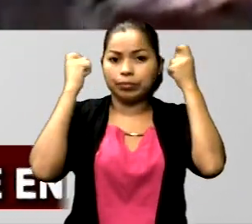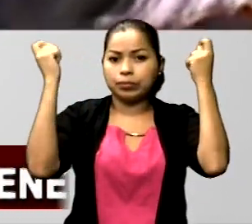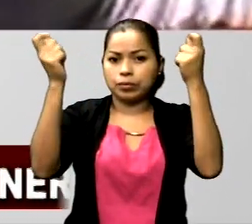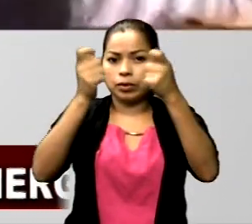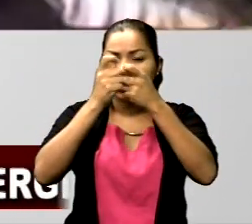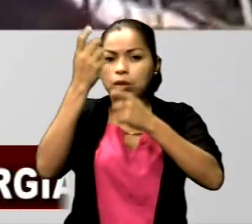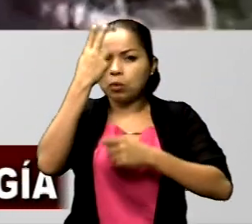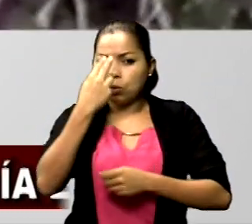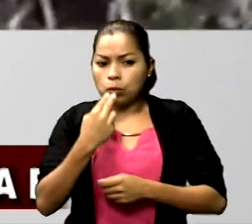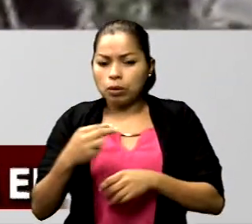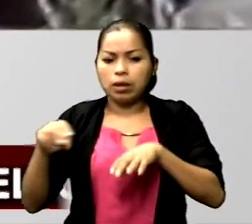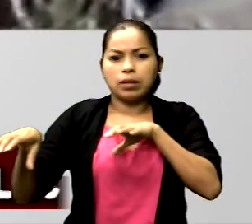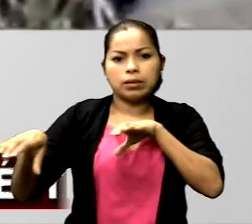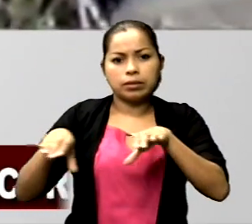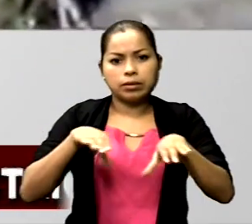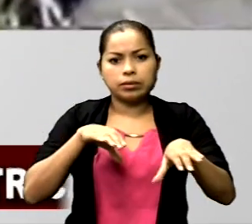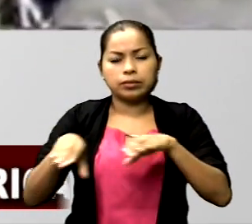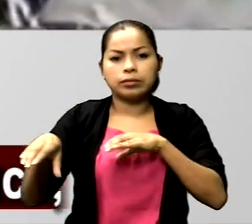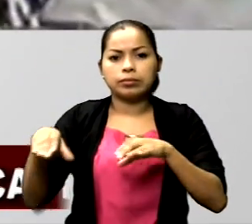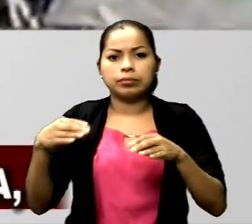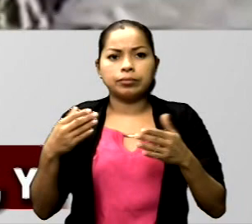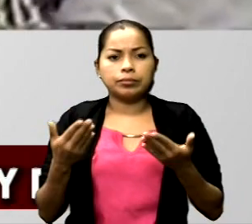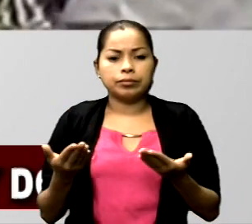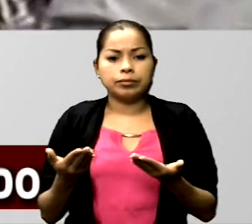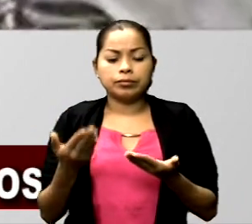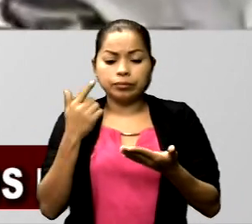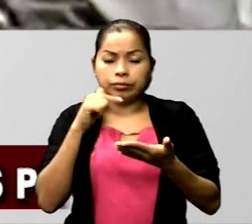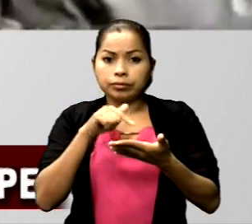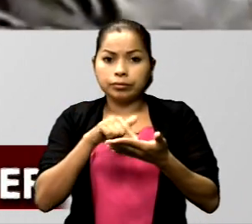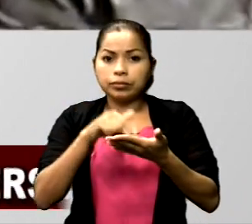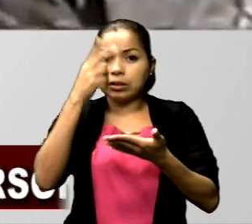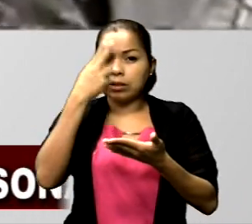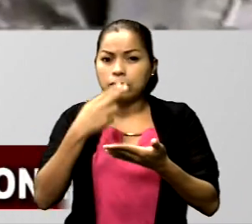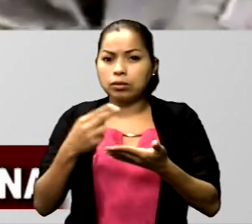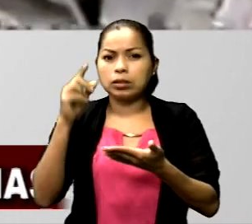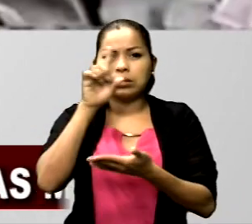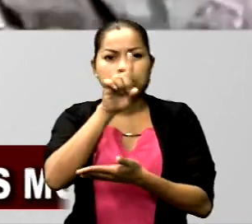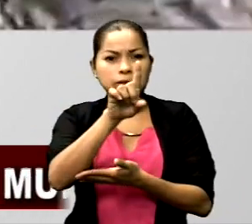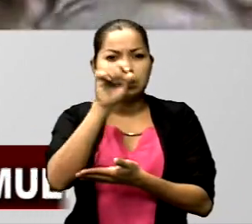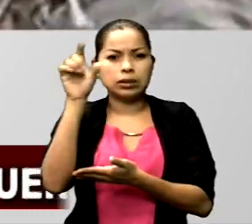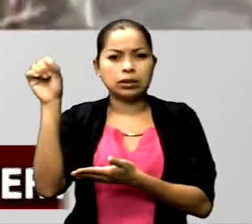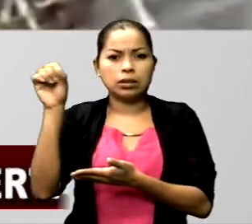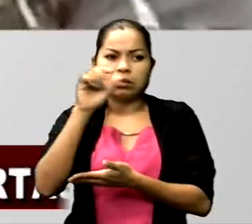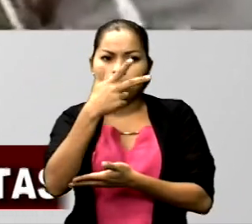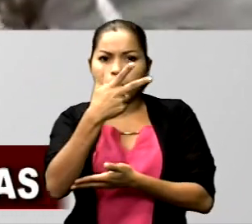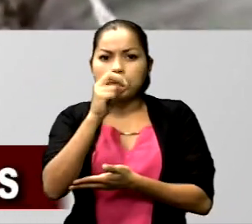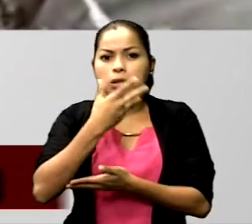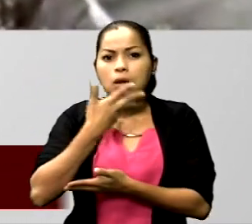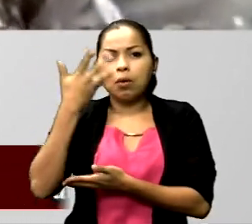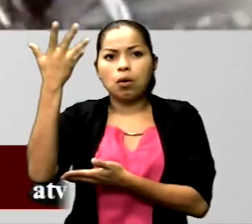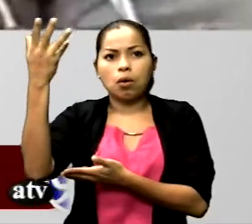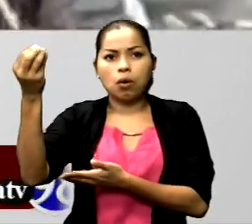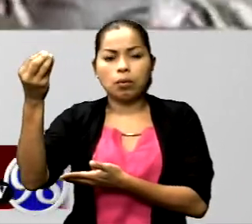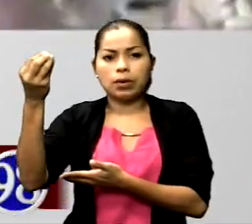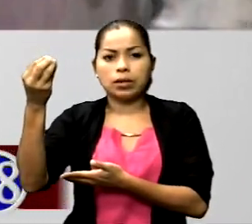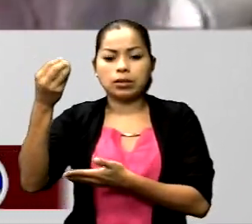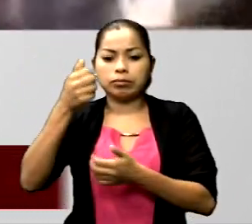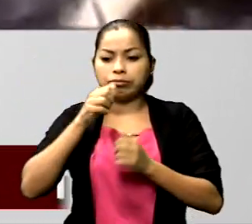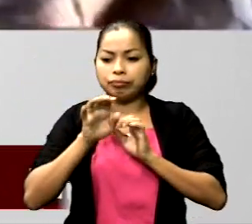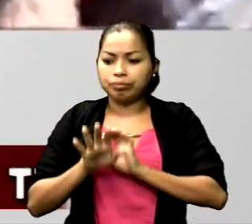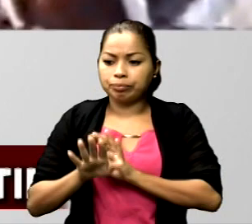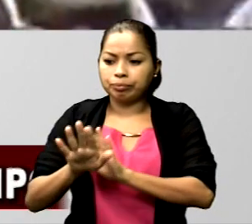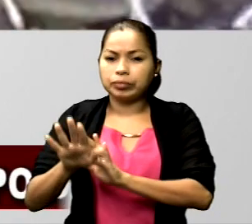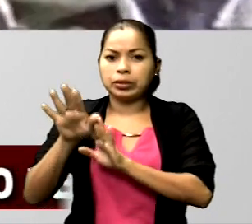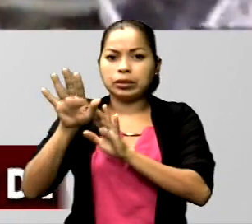con homenaje de más de 100, homenaje a los más de 100, de 80 jóvenes que se dirigían hacia